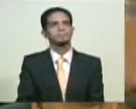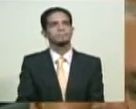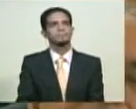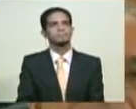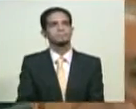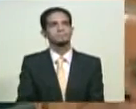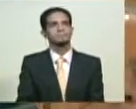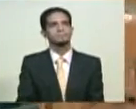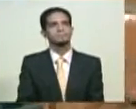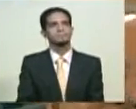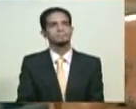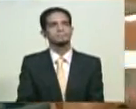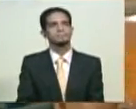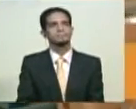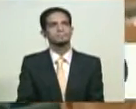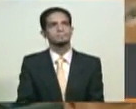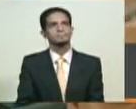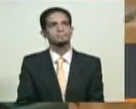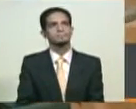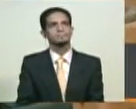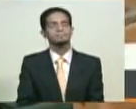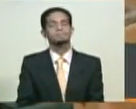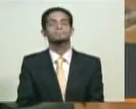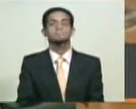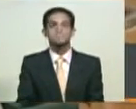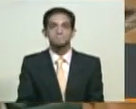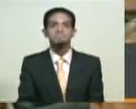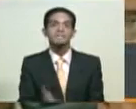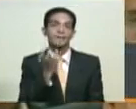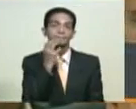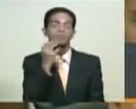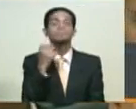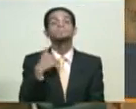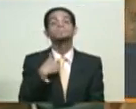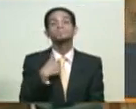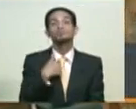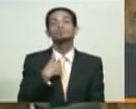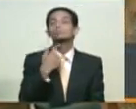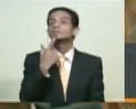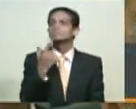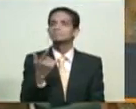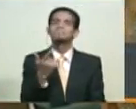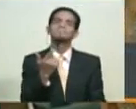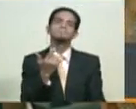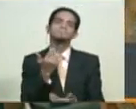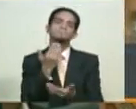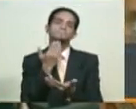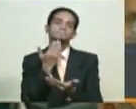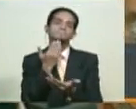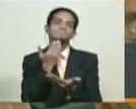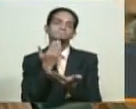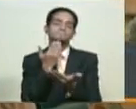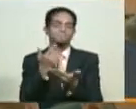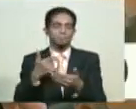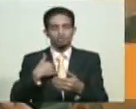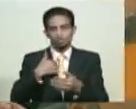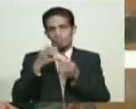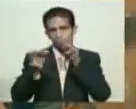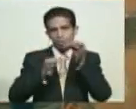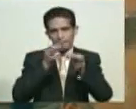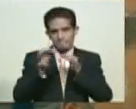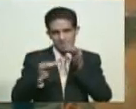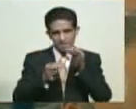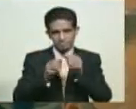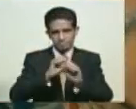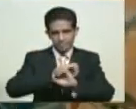Yo creo que es el momento para explicarle la razón por la cual nosotros estamos pidiendo 90 días. O sea, no los